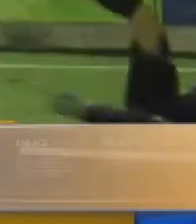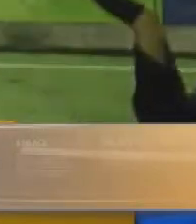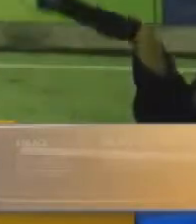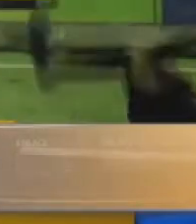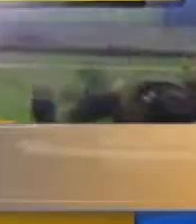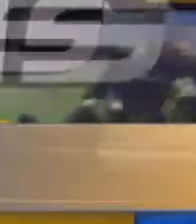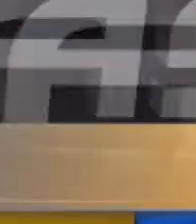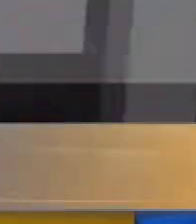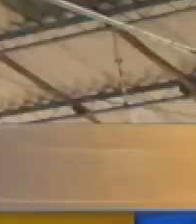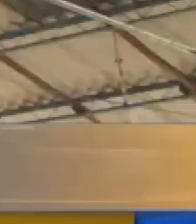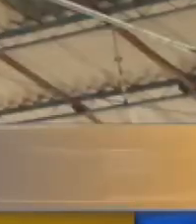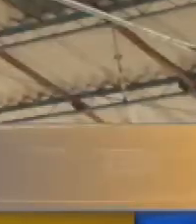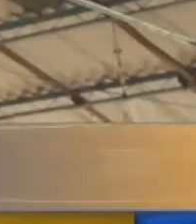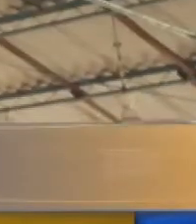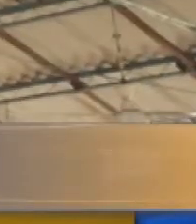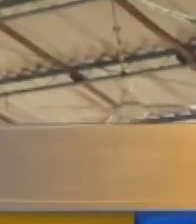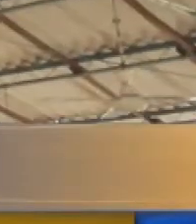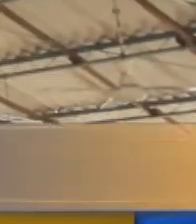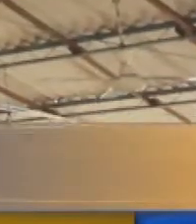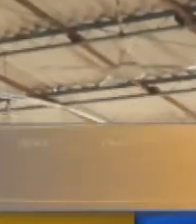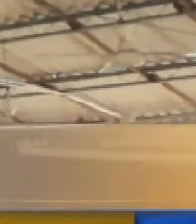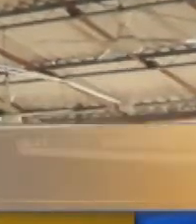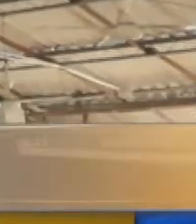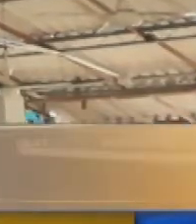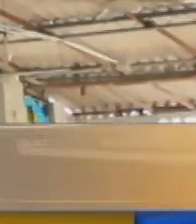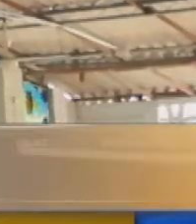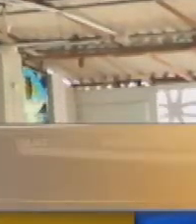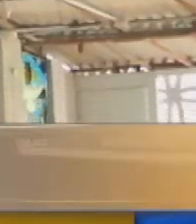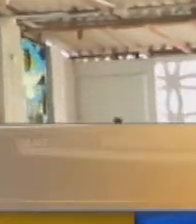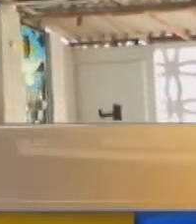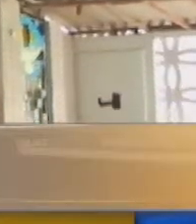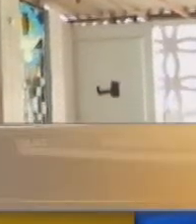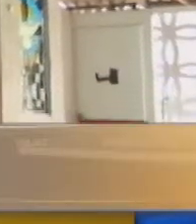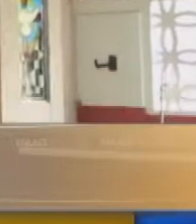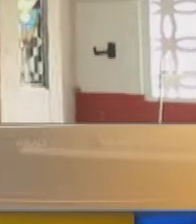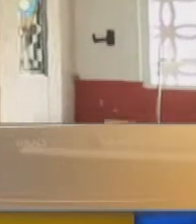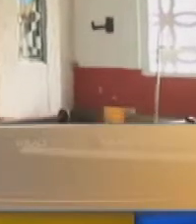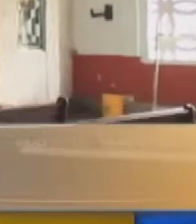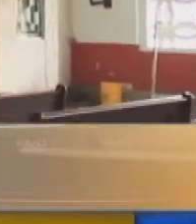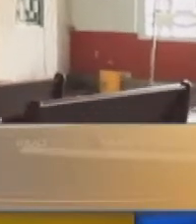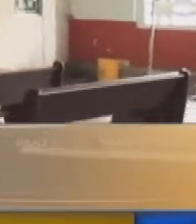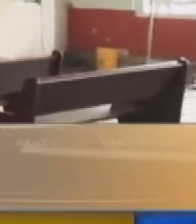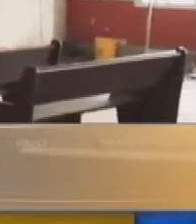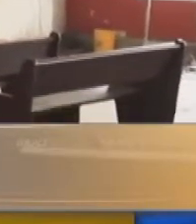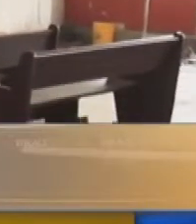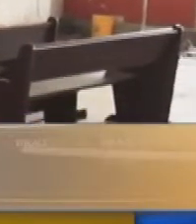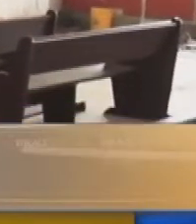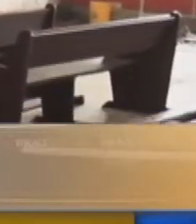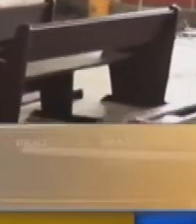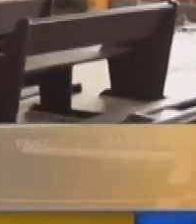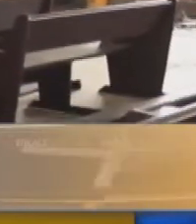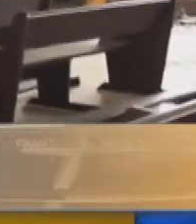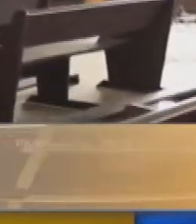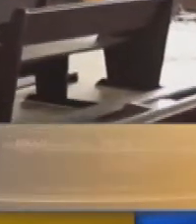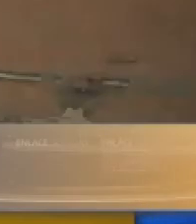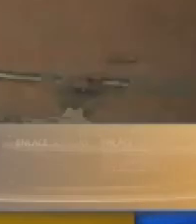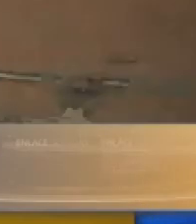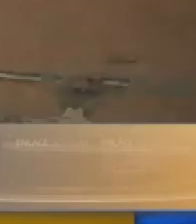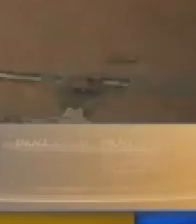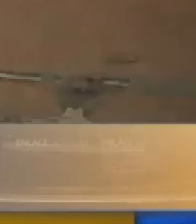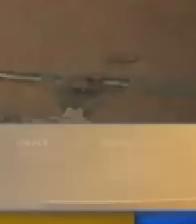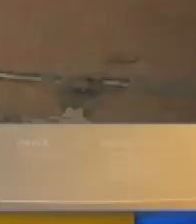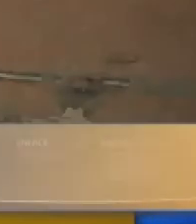de la ciudad. Y al cierre, el próximo domingo Comunidad Católica del barrio El Parnaso realizará Bingo Bazar